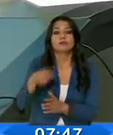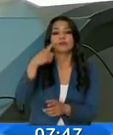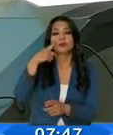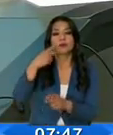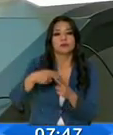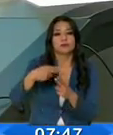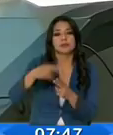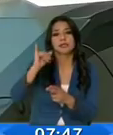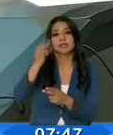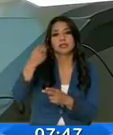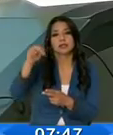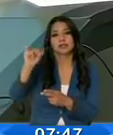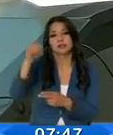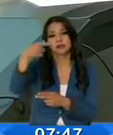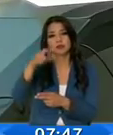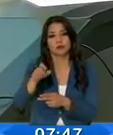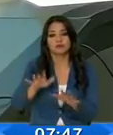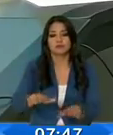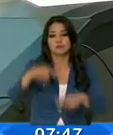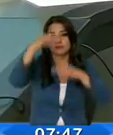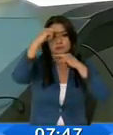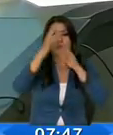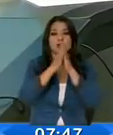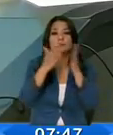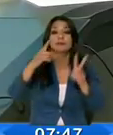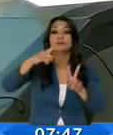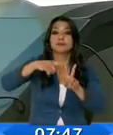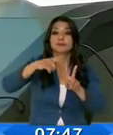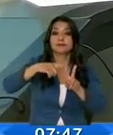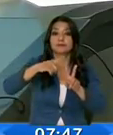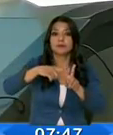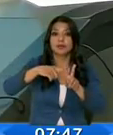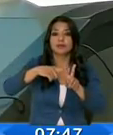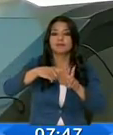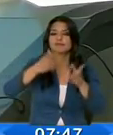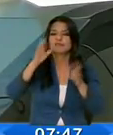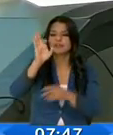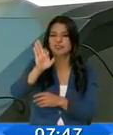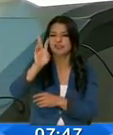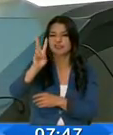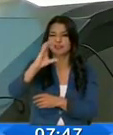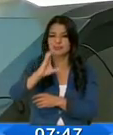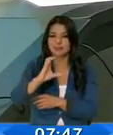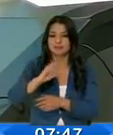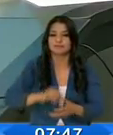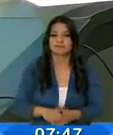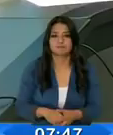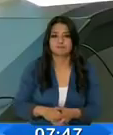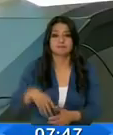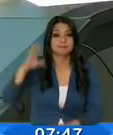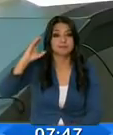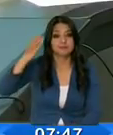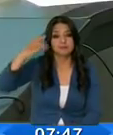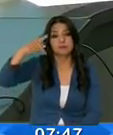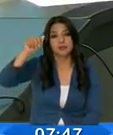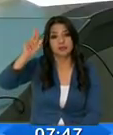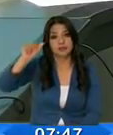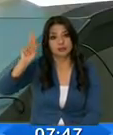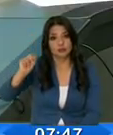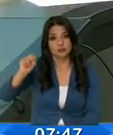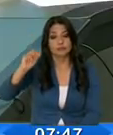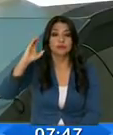Íñigo Salvador, en el noticiero El Comercio TV, a través de Televicentro, en las radios,